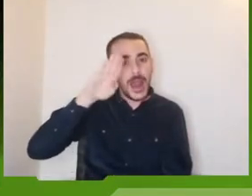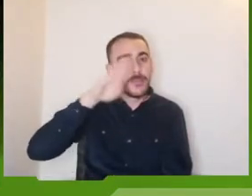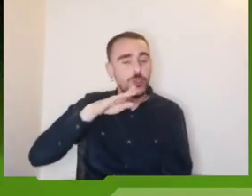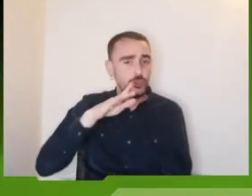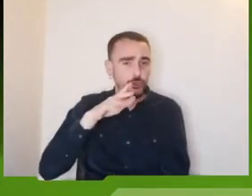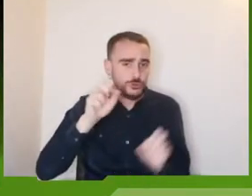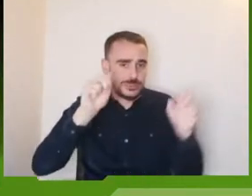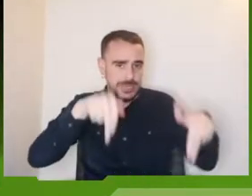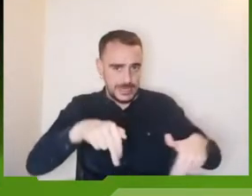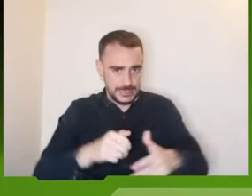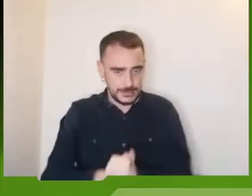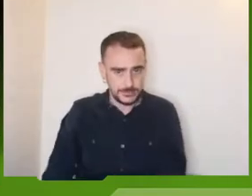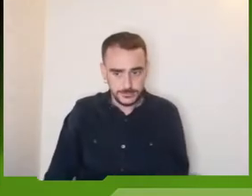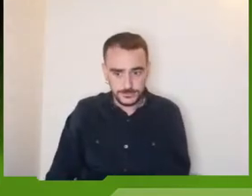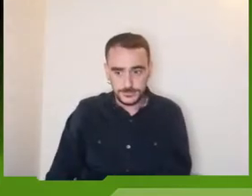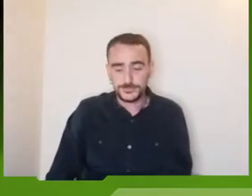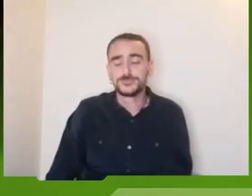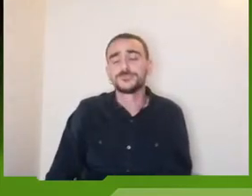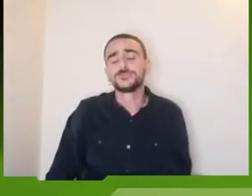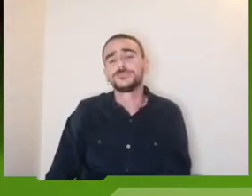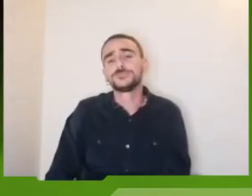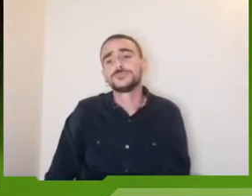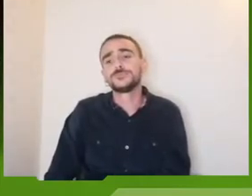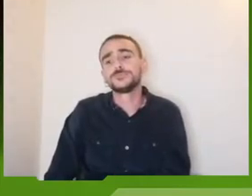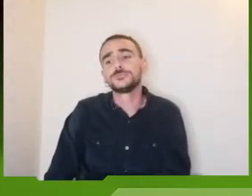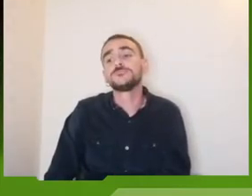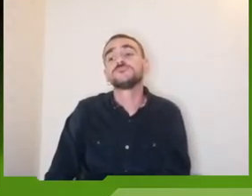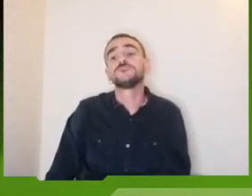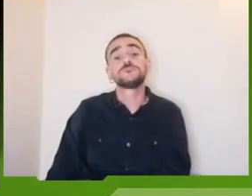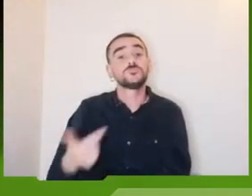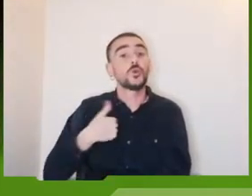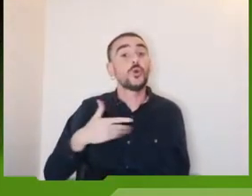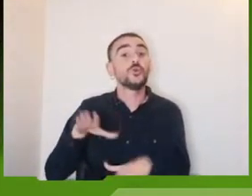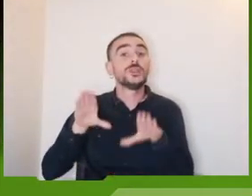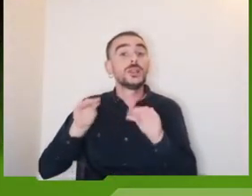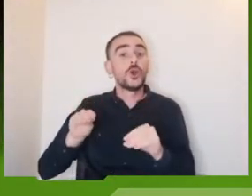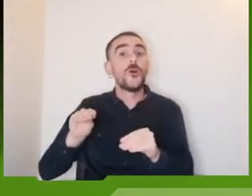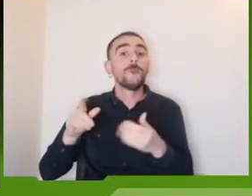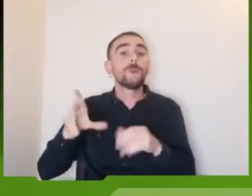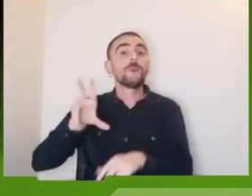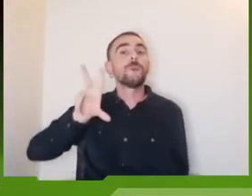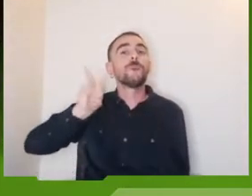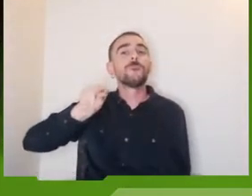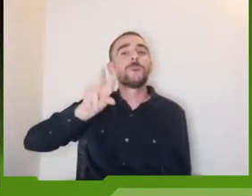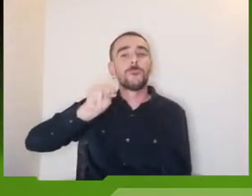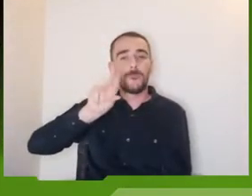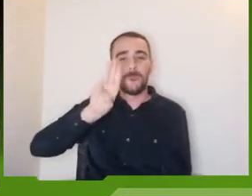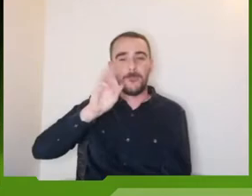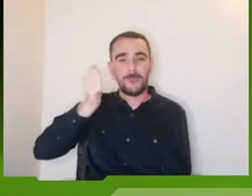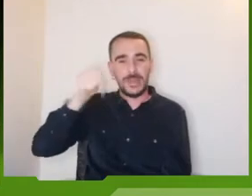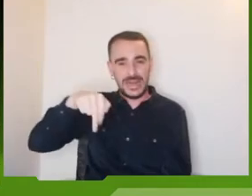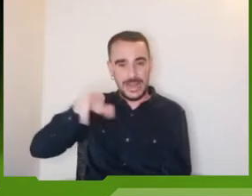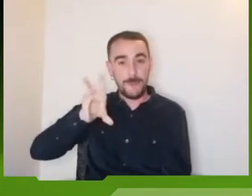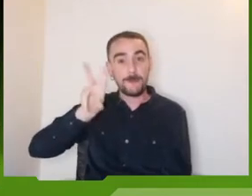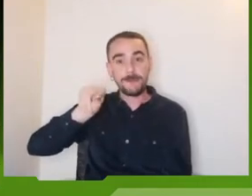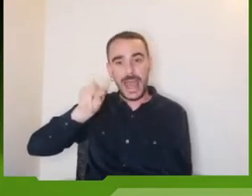pan rallado, que se vea bien. Y nada, primer paso, pan rallado.